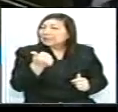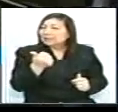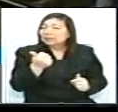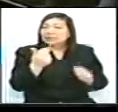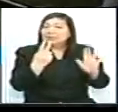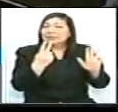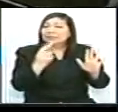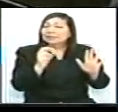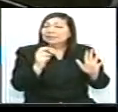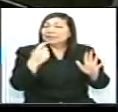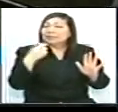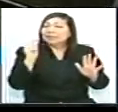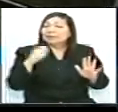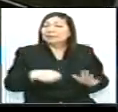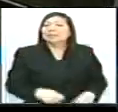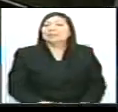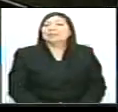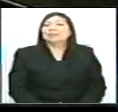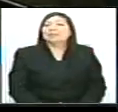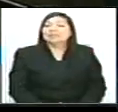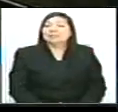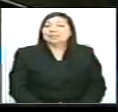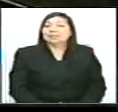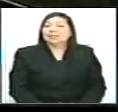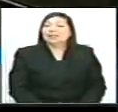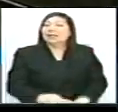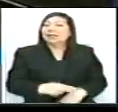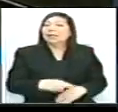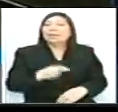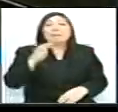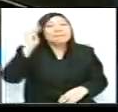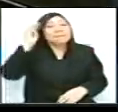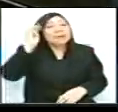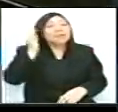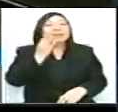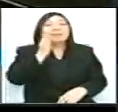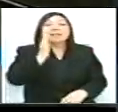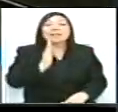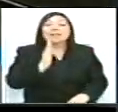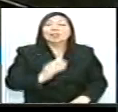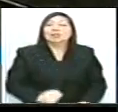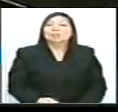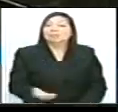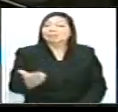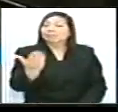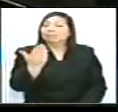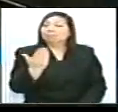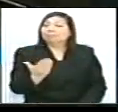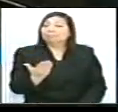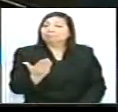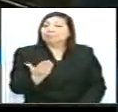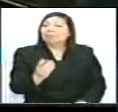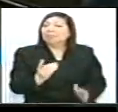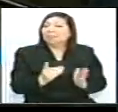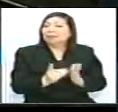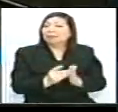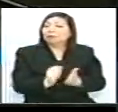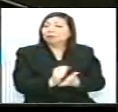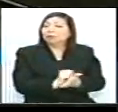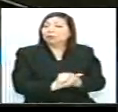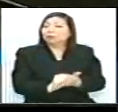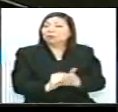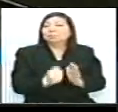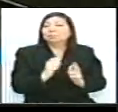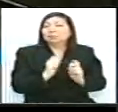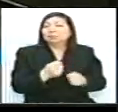el 70%. Y a la región Madre de Dios nos han dado, con el decreto supremo